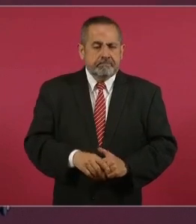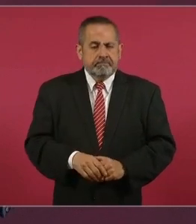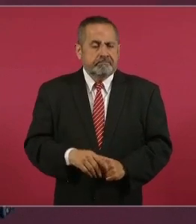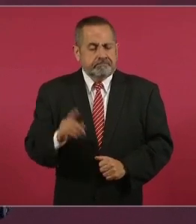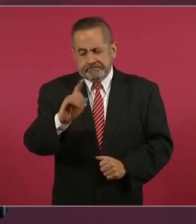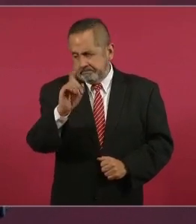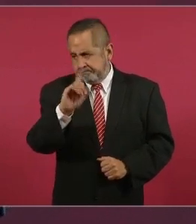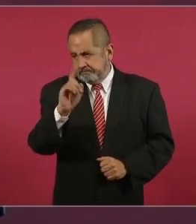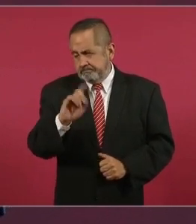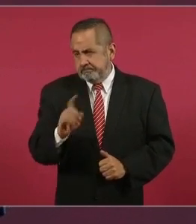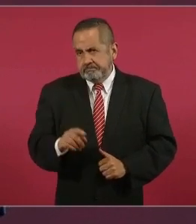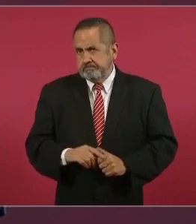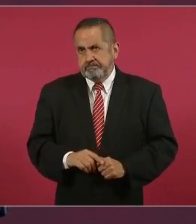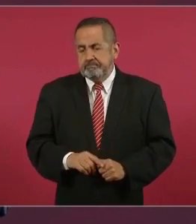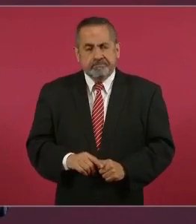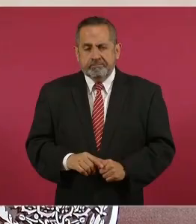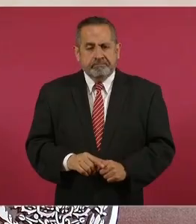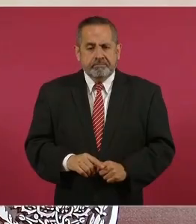no, pero